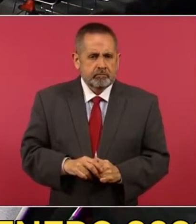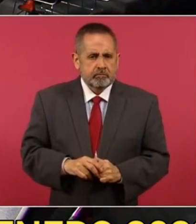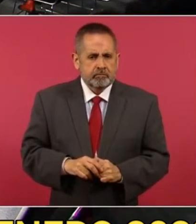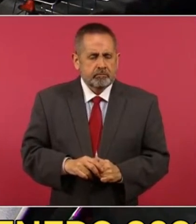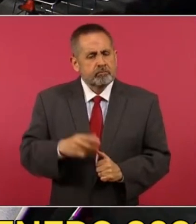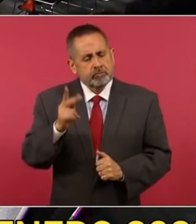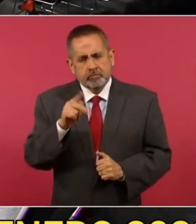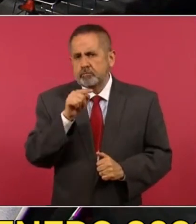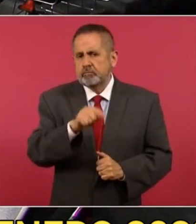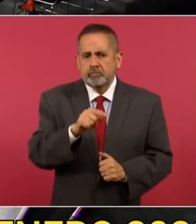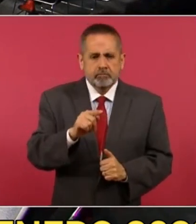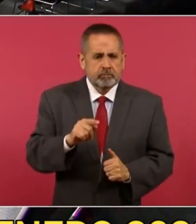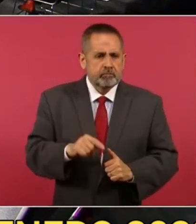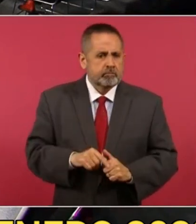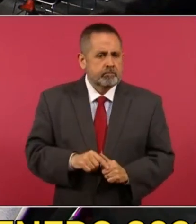son